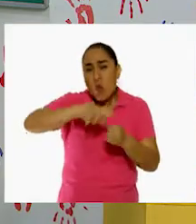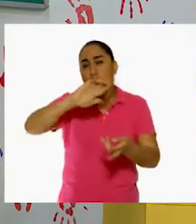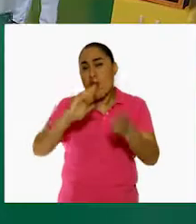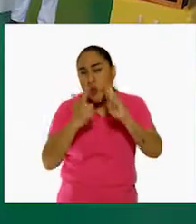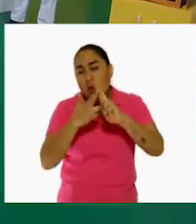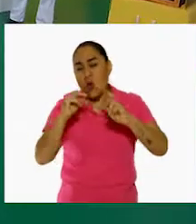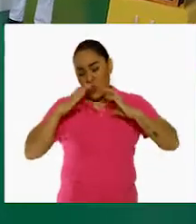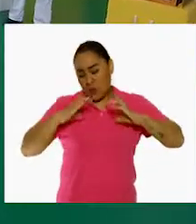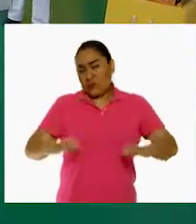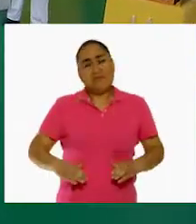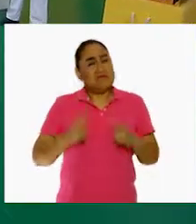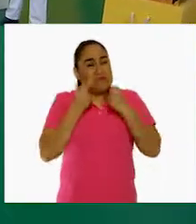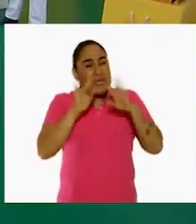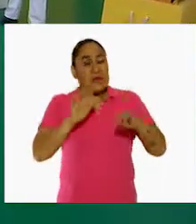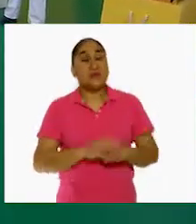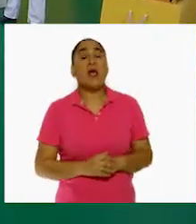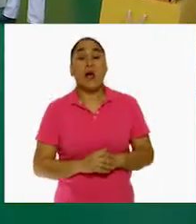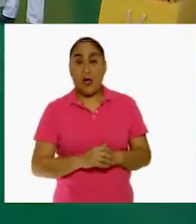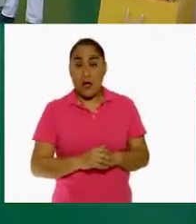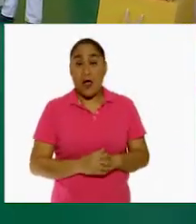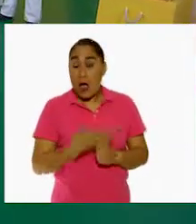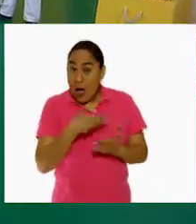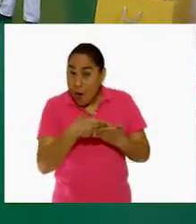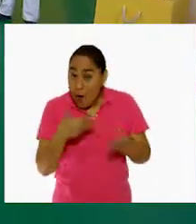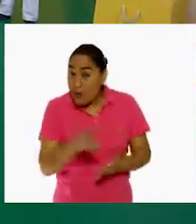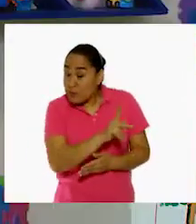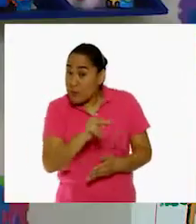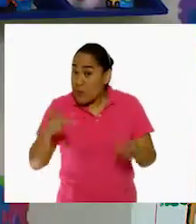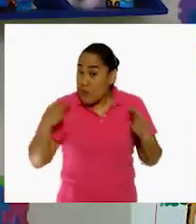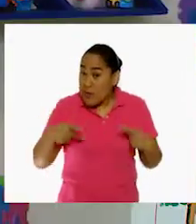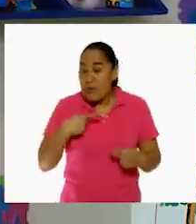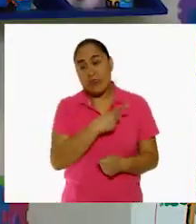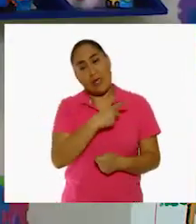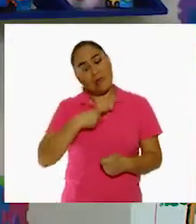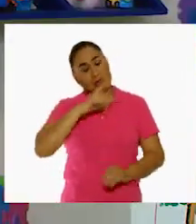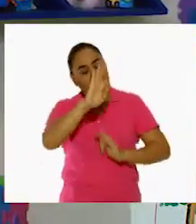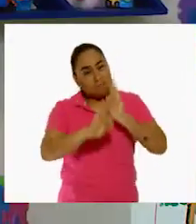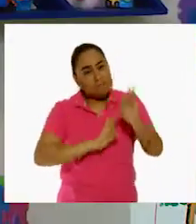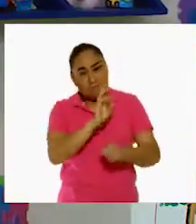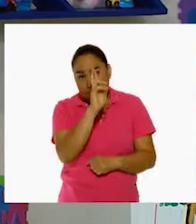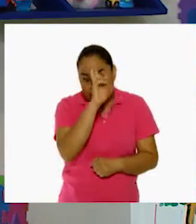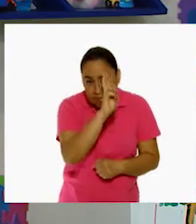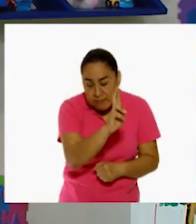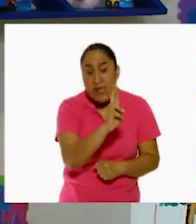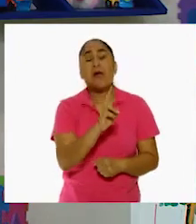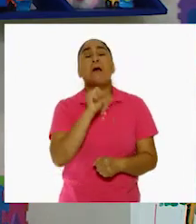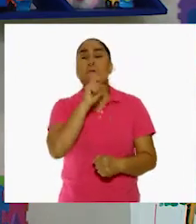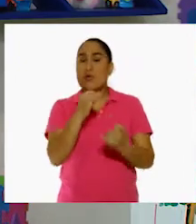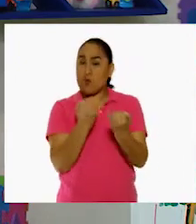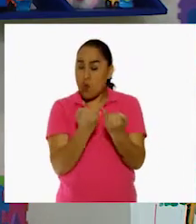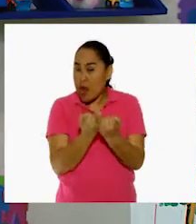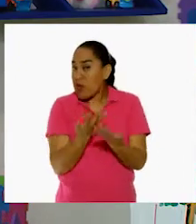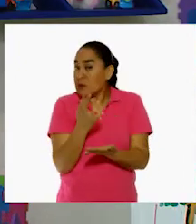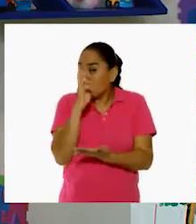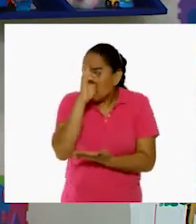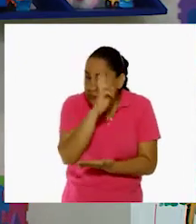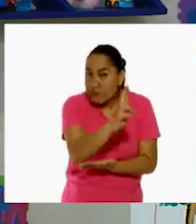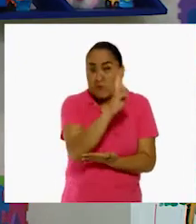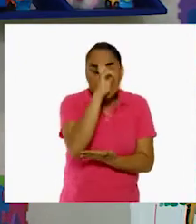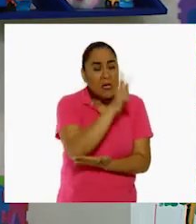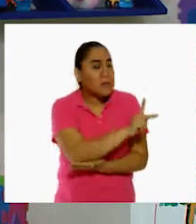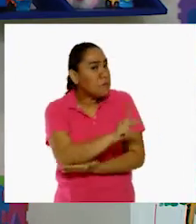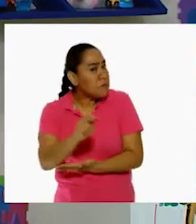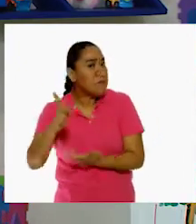física. Entonces, todas las personas merecemos ser tratadas con dignidad y a la vez tratar con respeto y dignidad a las